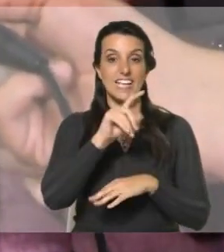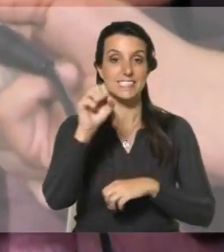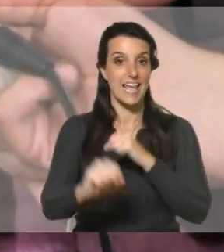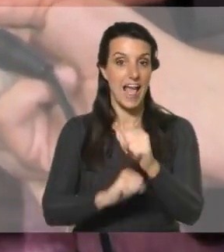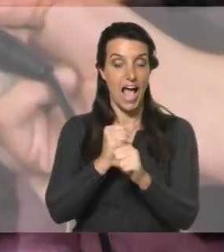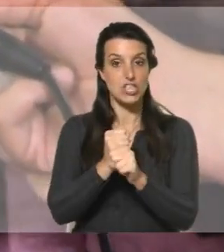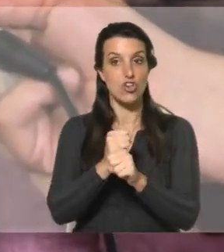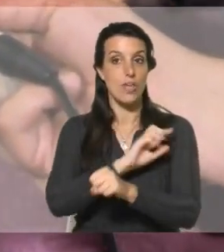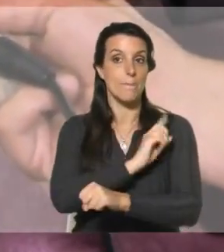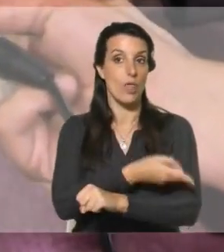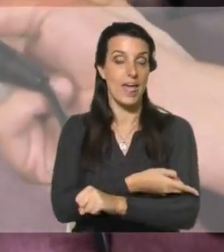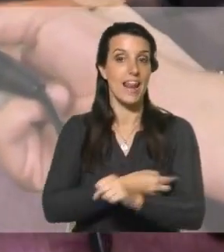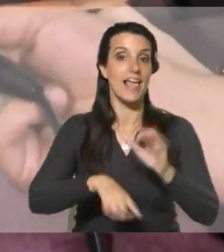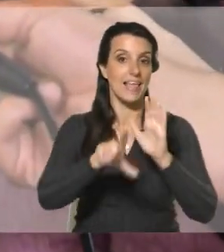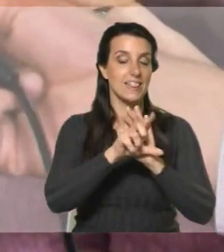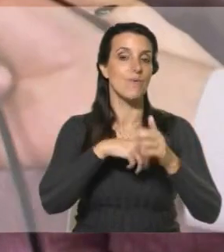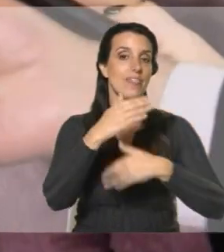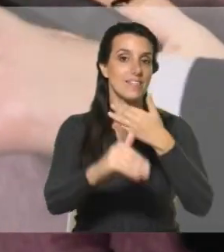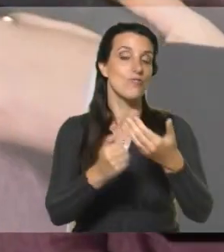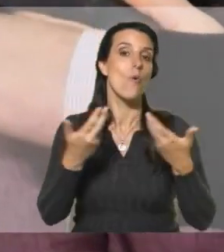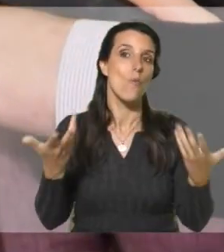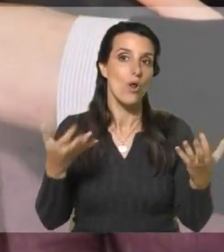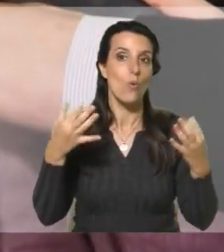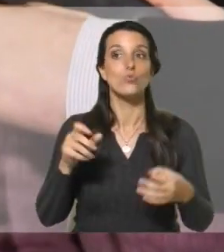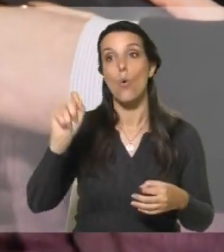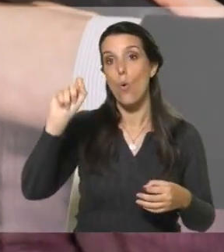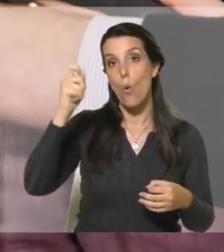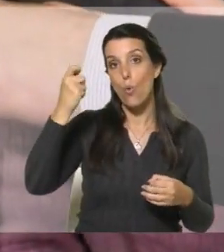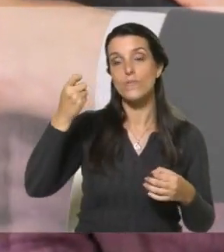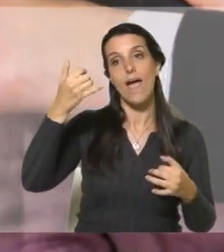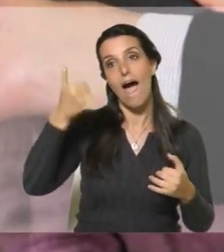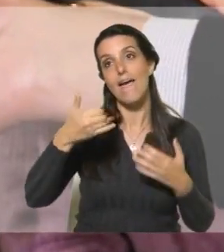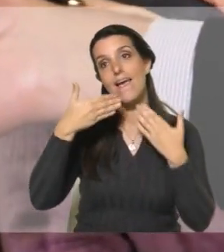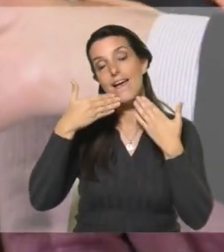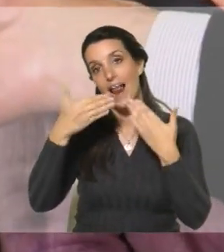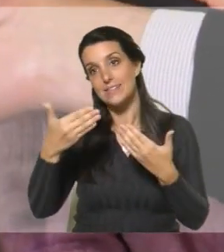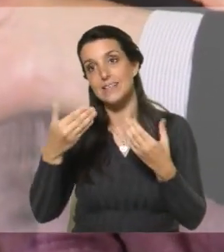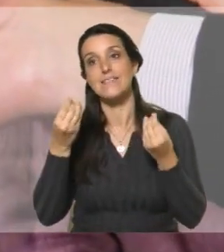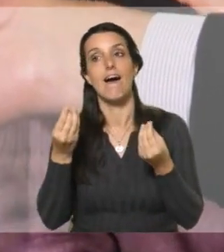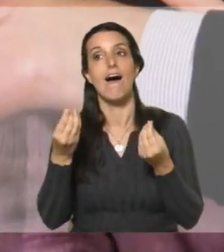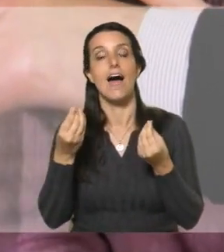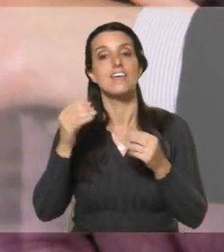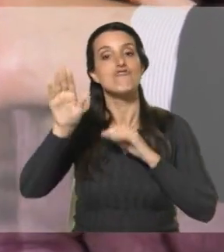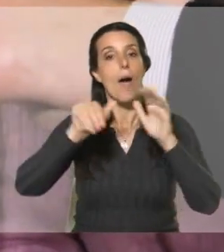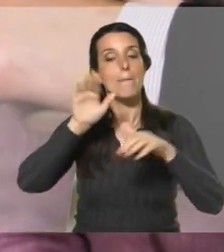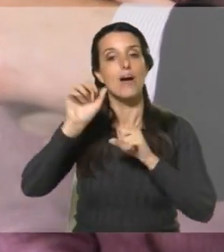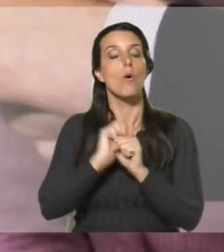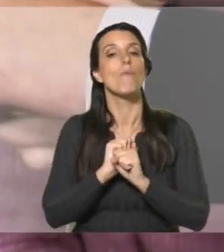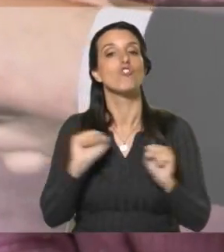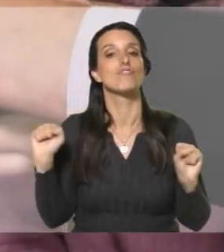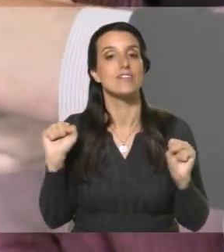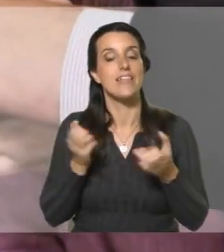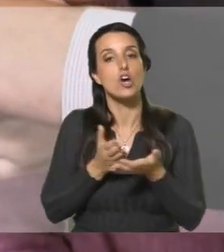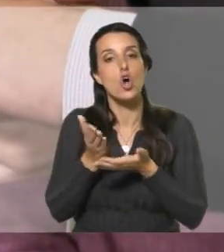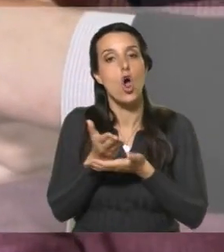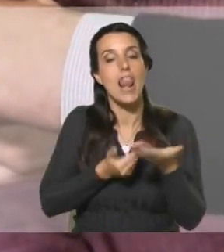del Poder Legislativo están desarrollando. Bueno, y UTE ha tenido, gracias a este llamado, la posibilidad de